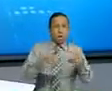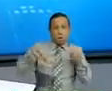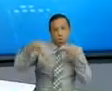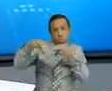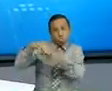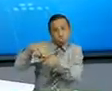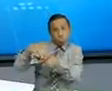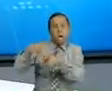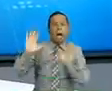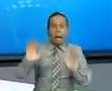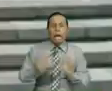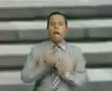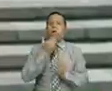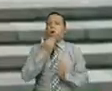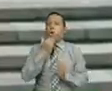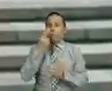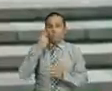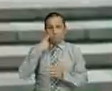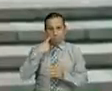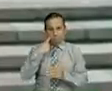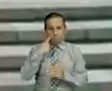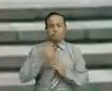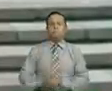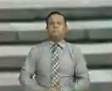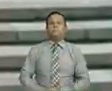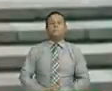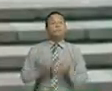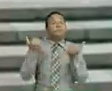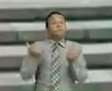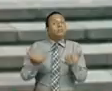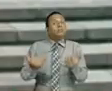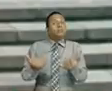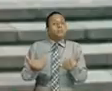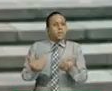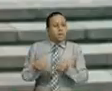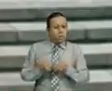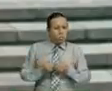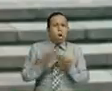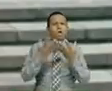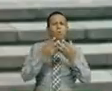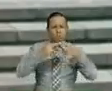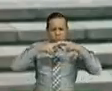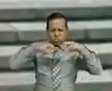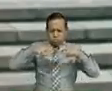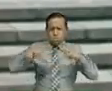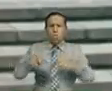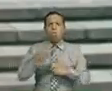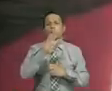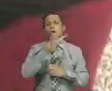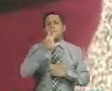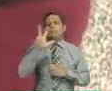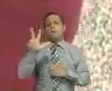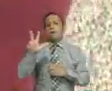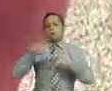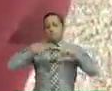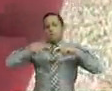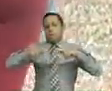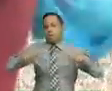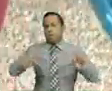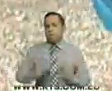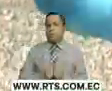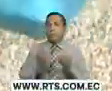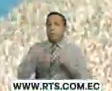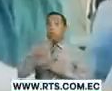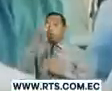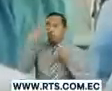Veamos. A la fecha, son 43 investigaciones previas y 2 en instrucción fiscal, la de la Secretaría de